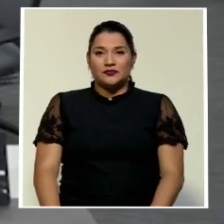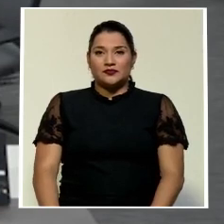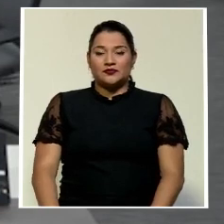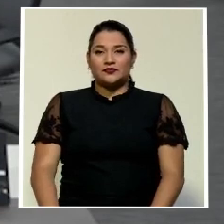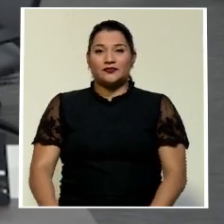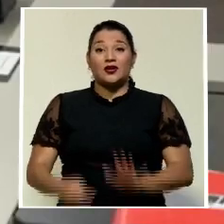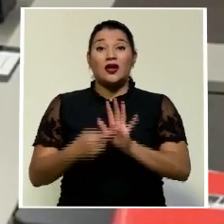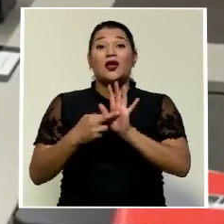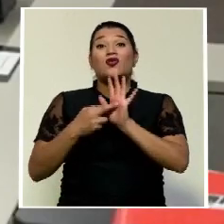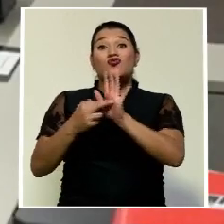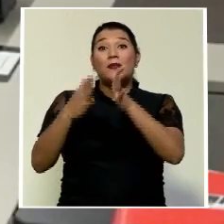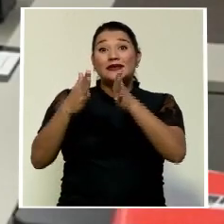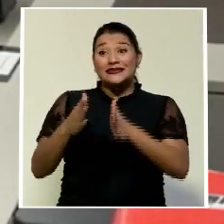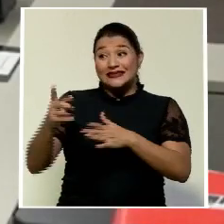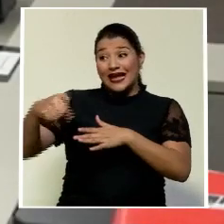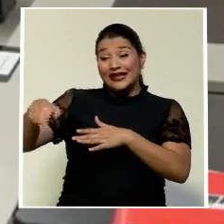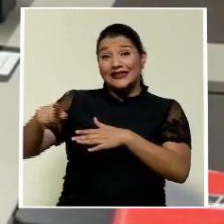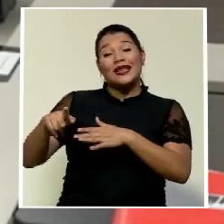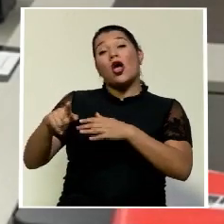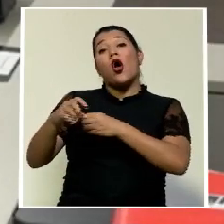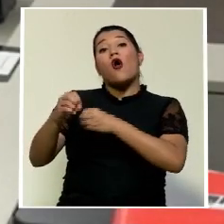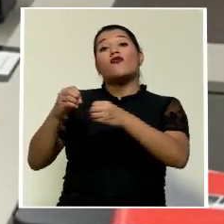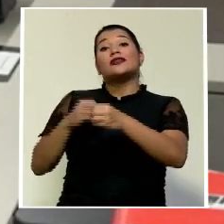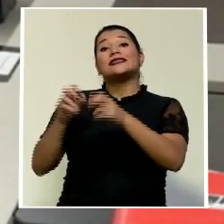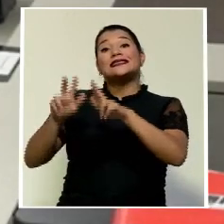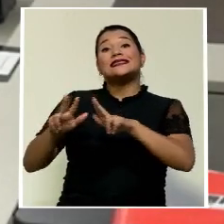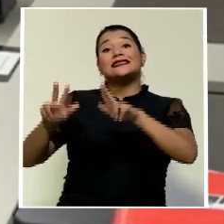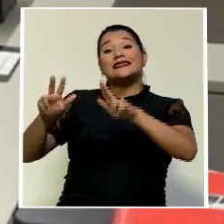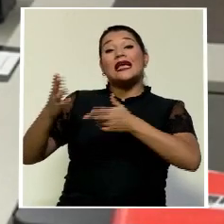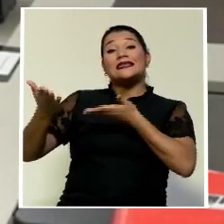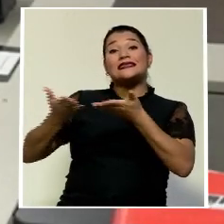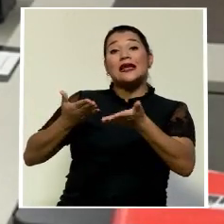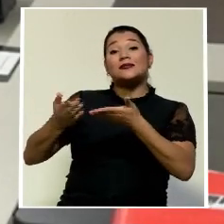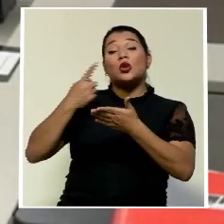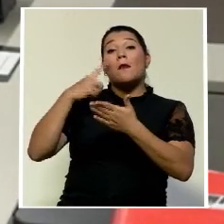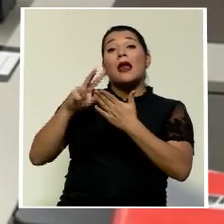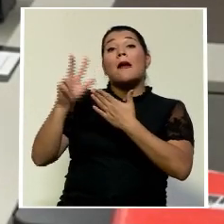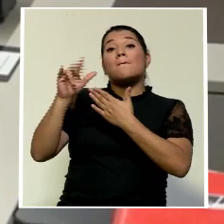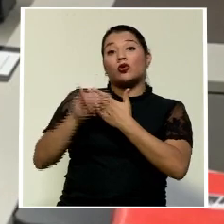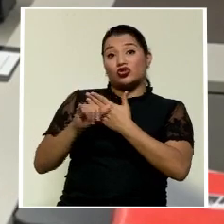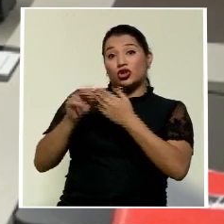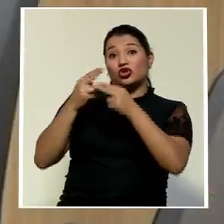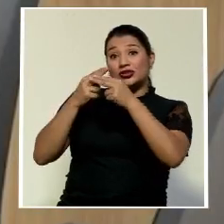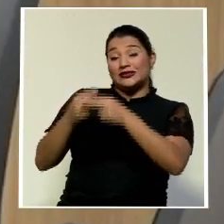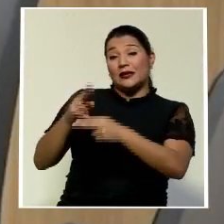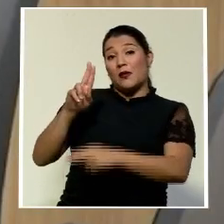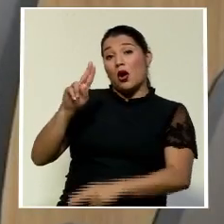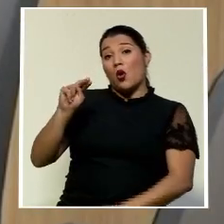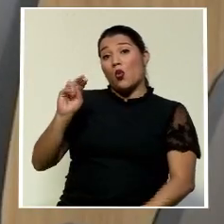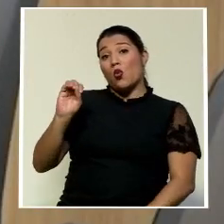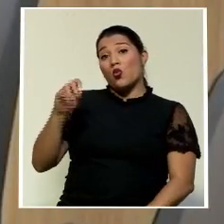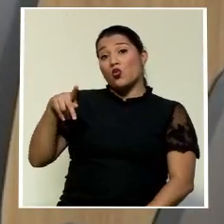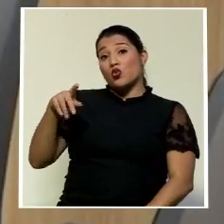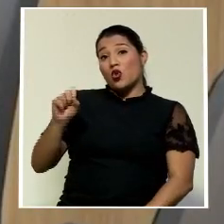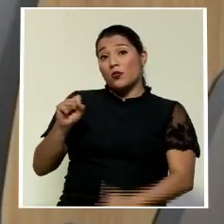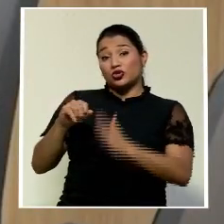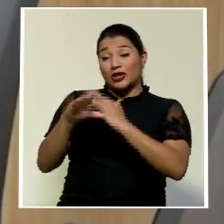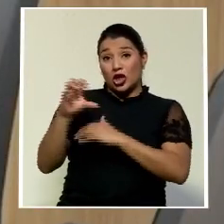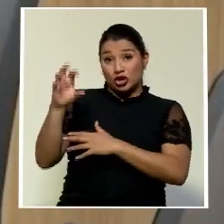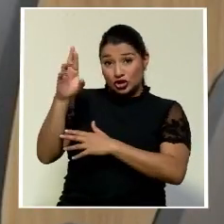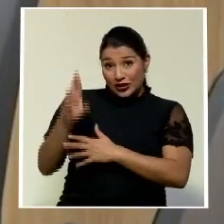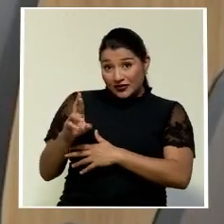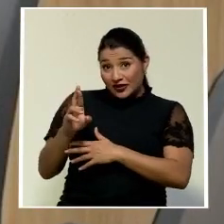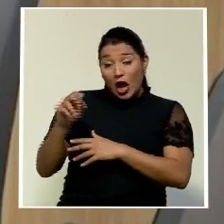La representación de la Oficina de las Naciones Unidas de Servicios para Proyectos, conocido como el UNOPS en nuestro país, no